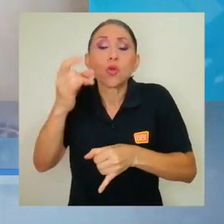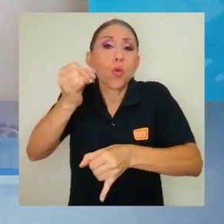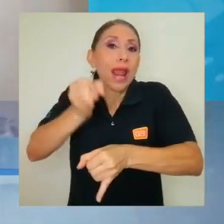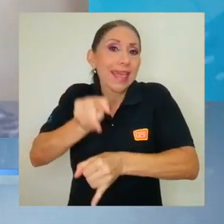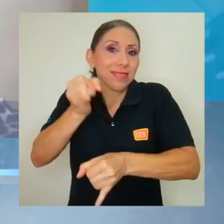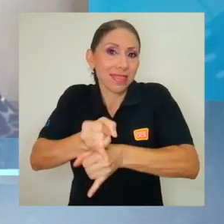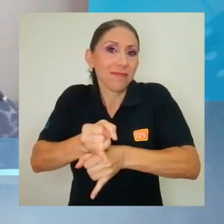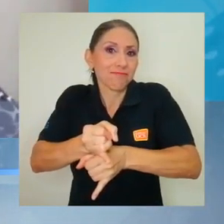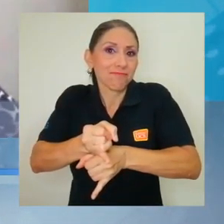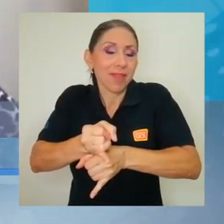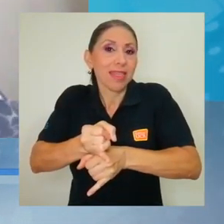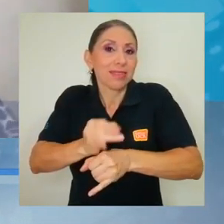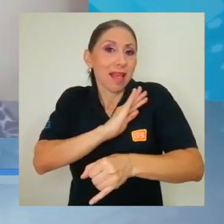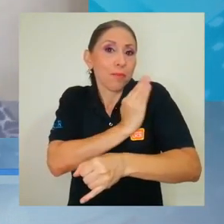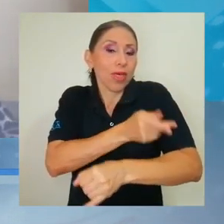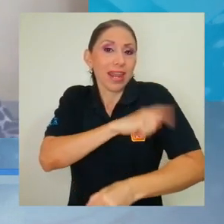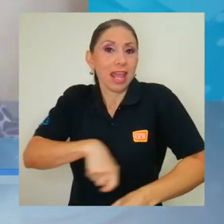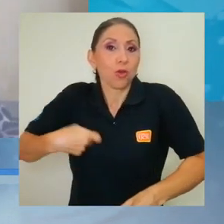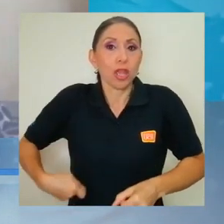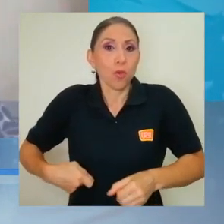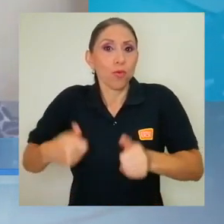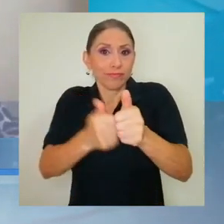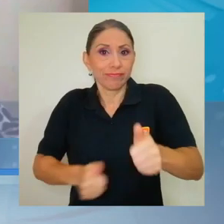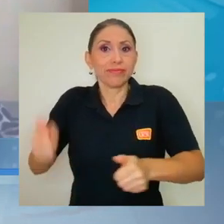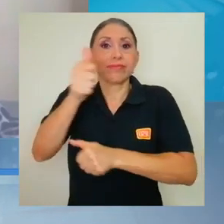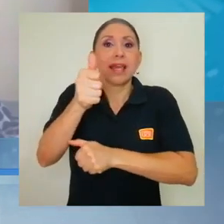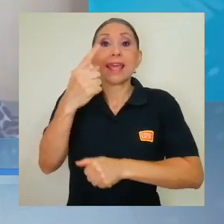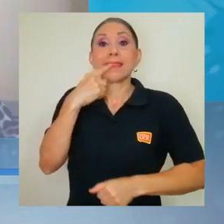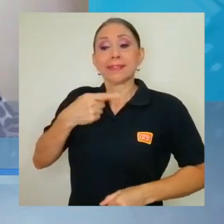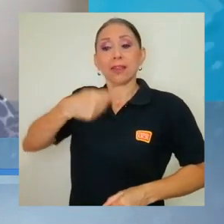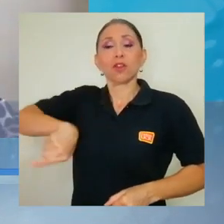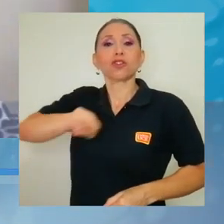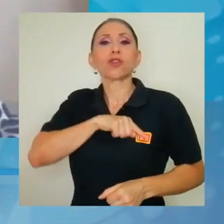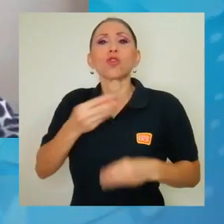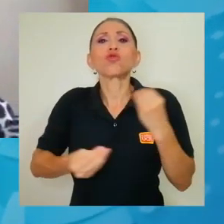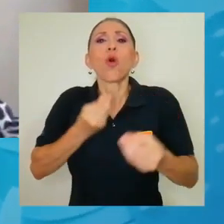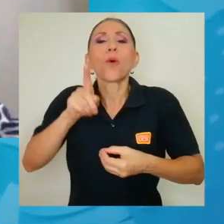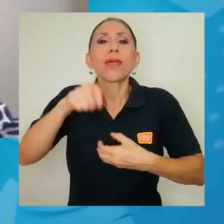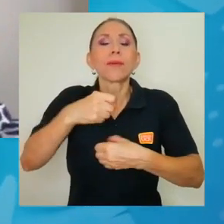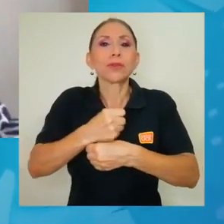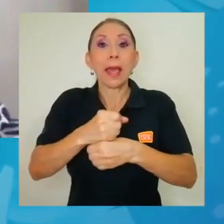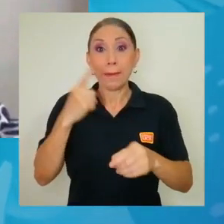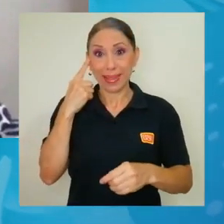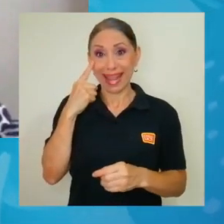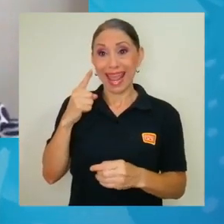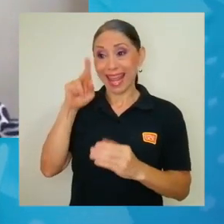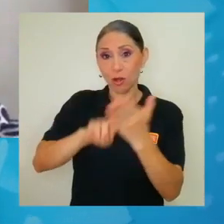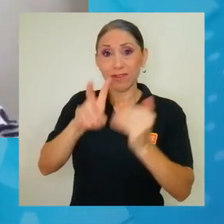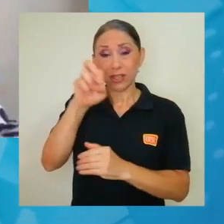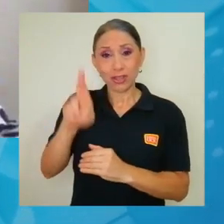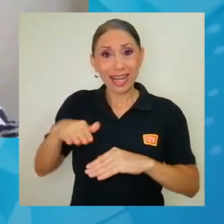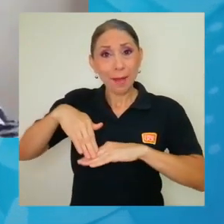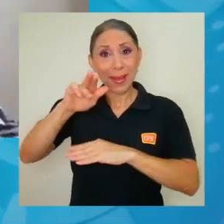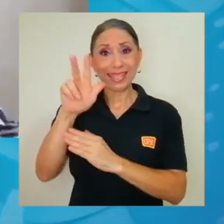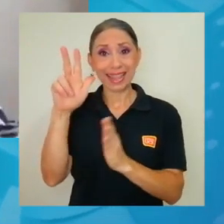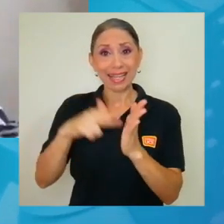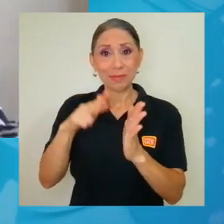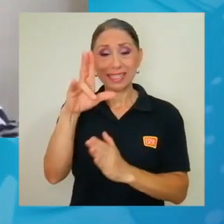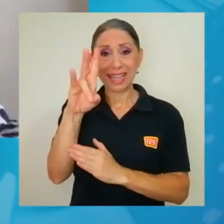ejecutivo diciéndonos cómo tenemos que... Miren, la Universidad de Costa Rica en este momento están dándose más de 3.700